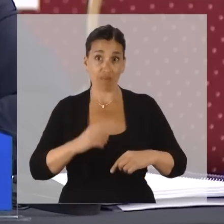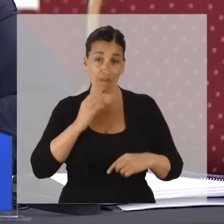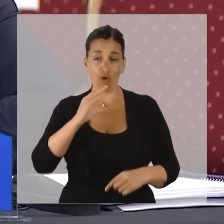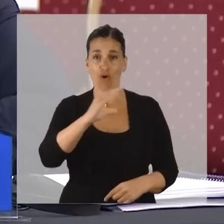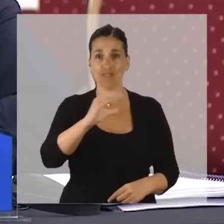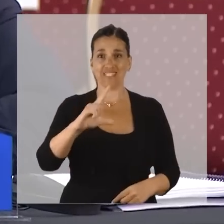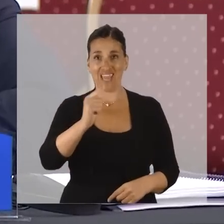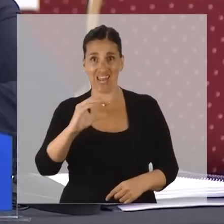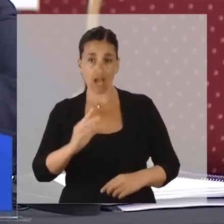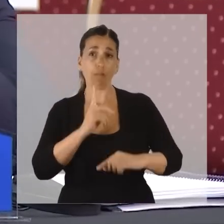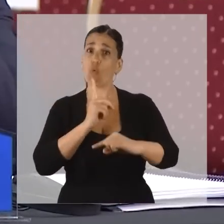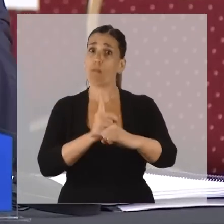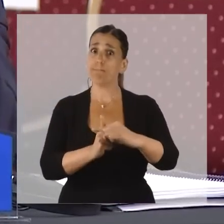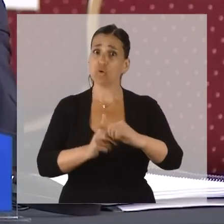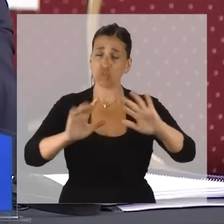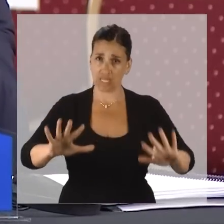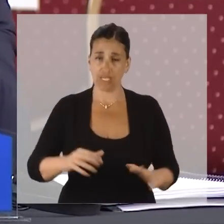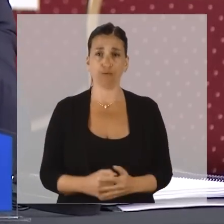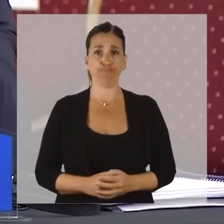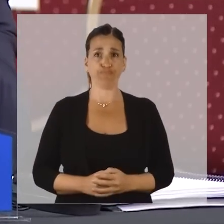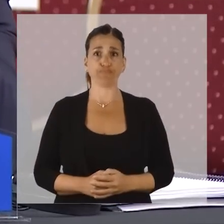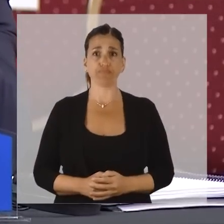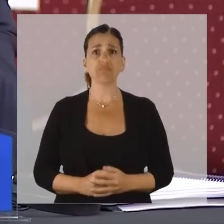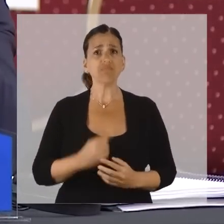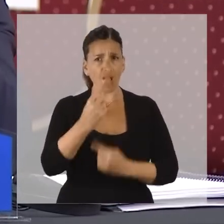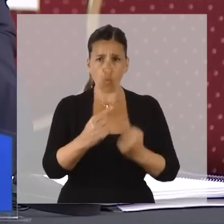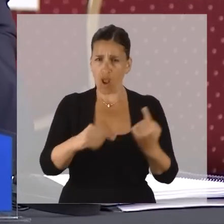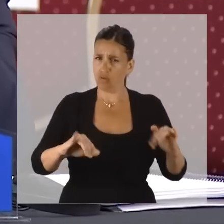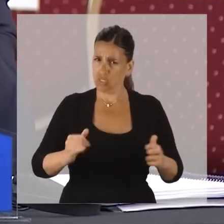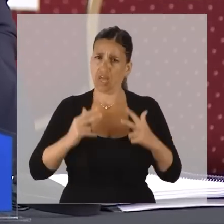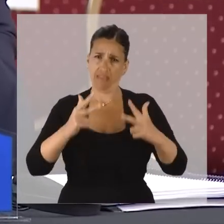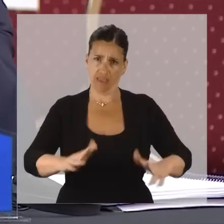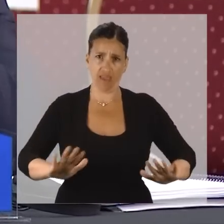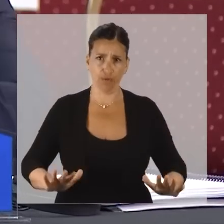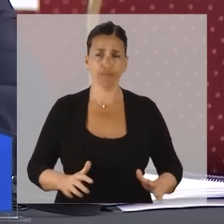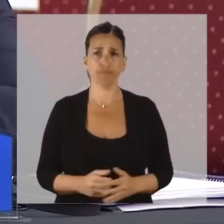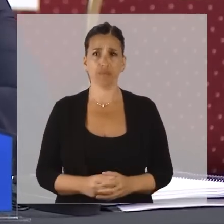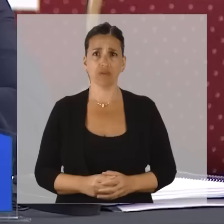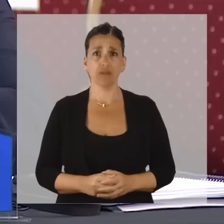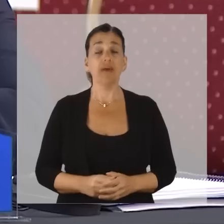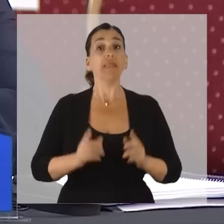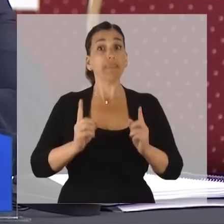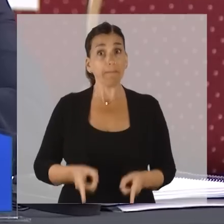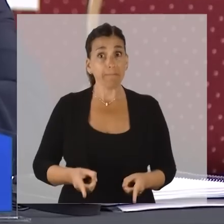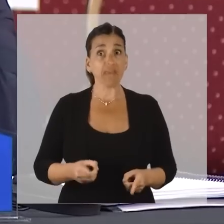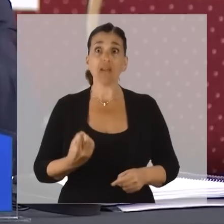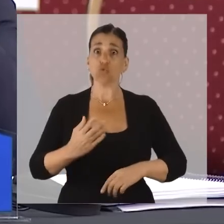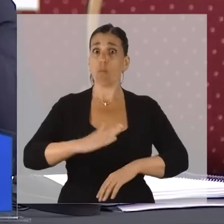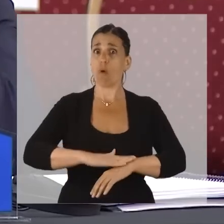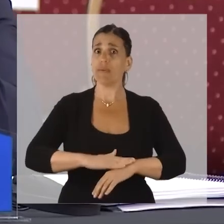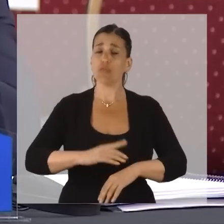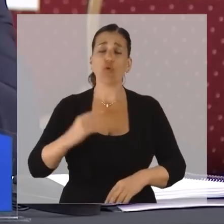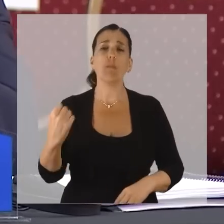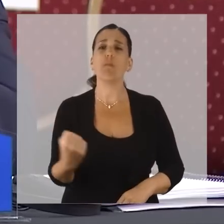por varias razones algunas de las cuales han sido destacadas acá entre otras es una instancia